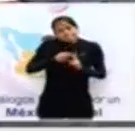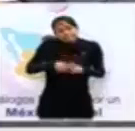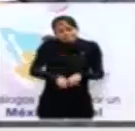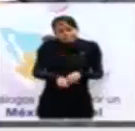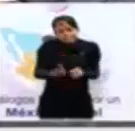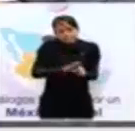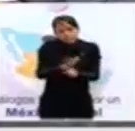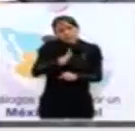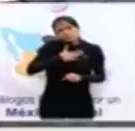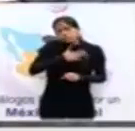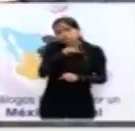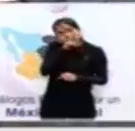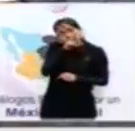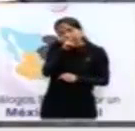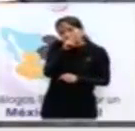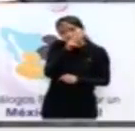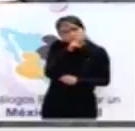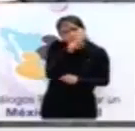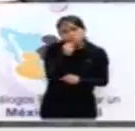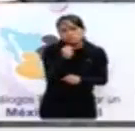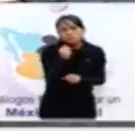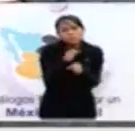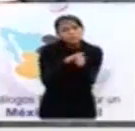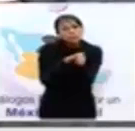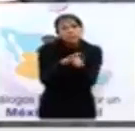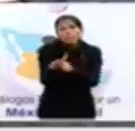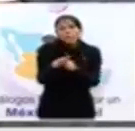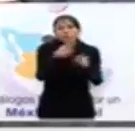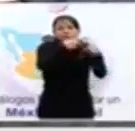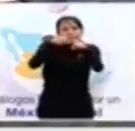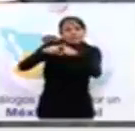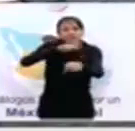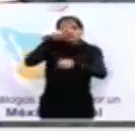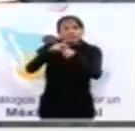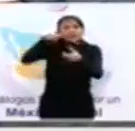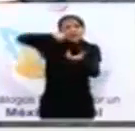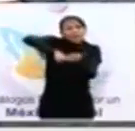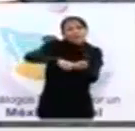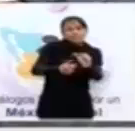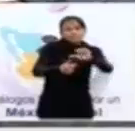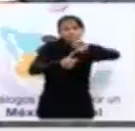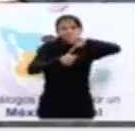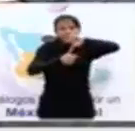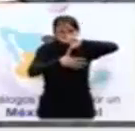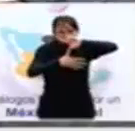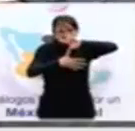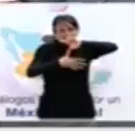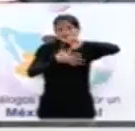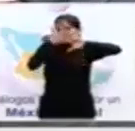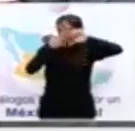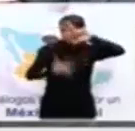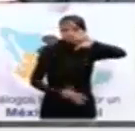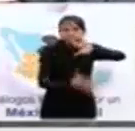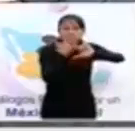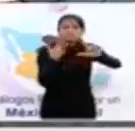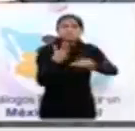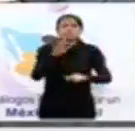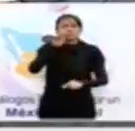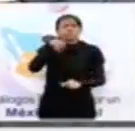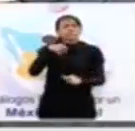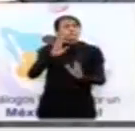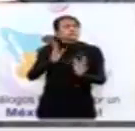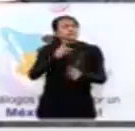preocupación que tienen los países en América Latina, y es por qué es importante el campo. Y normalmente los discursos